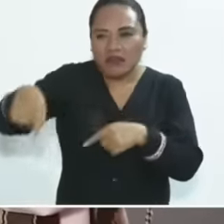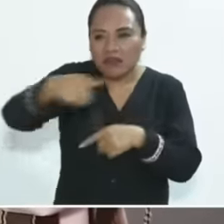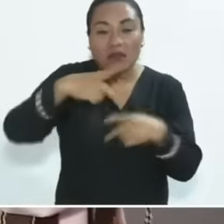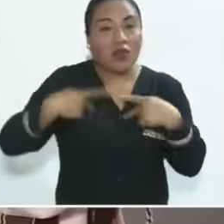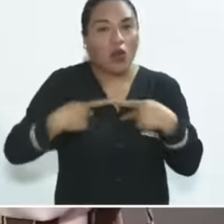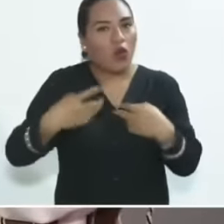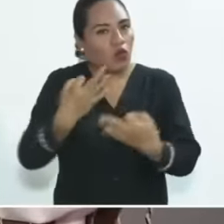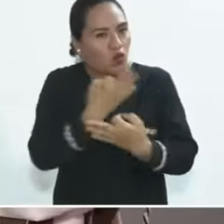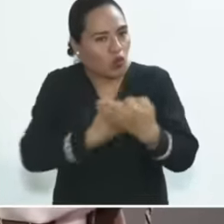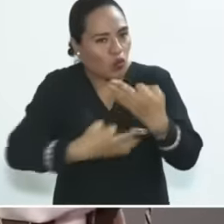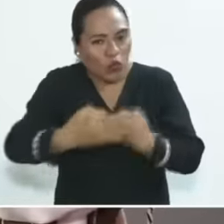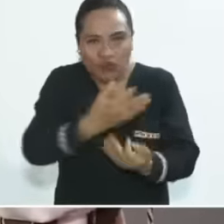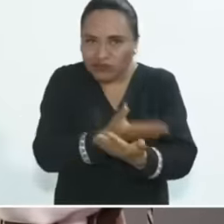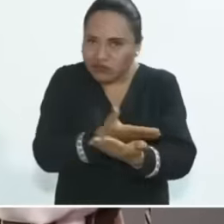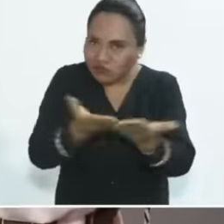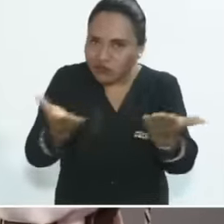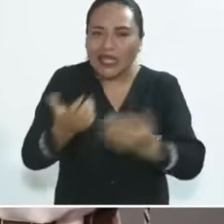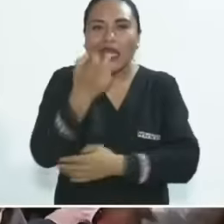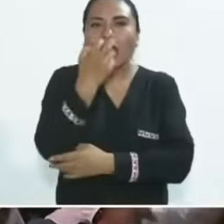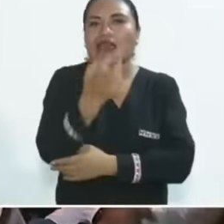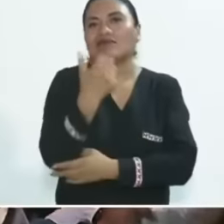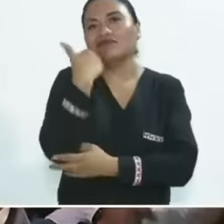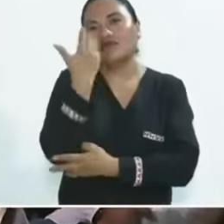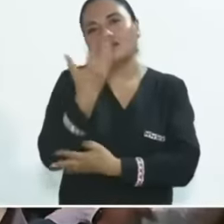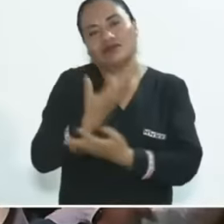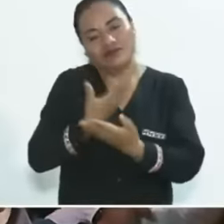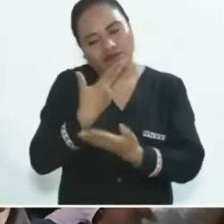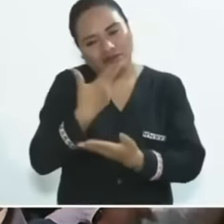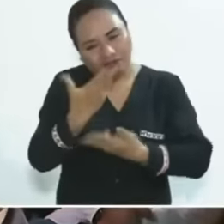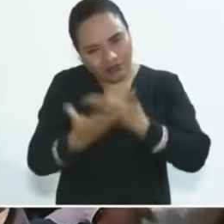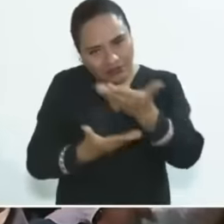todos. Eso es lo que queremos.